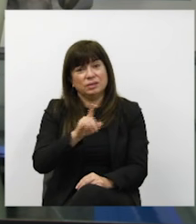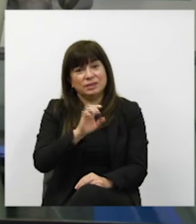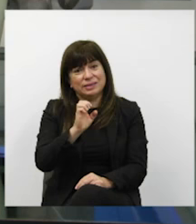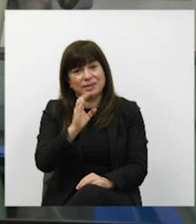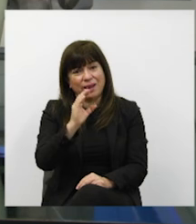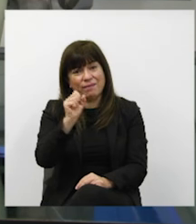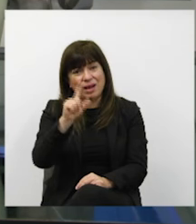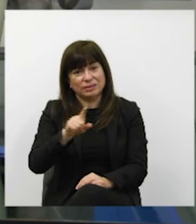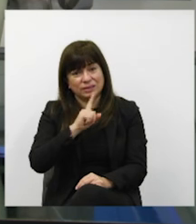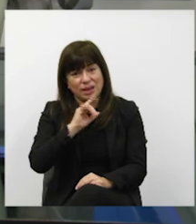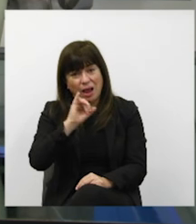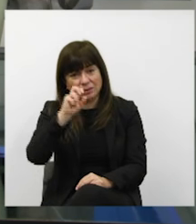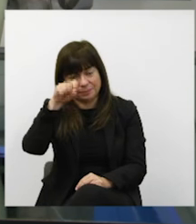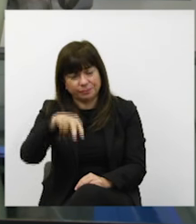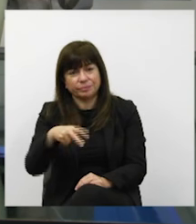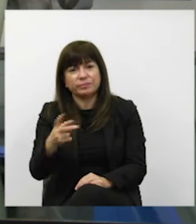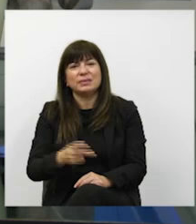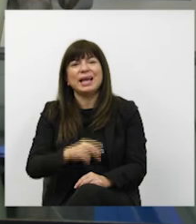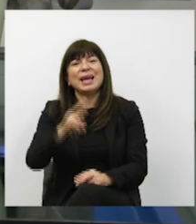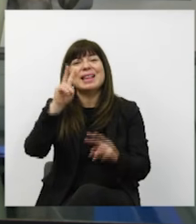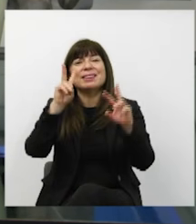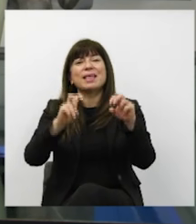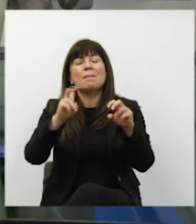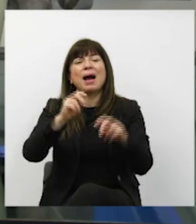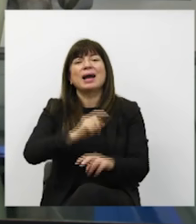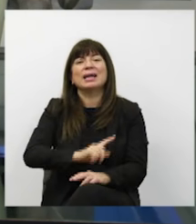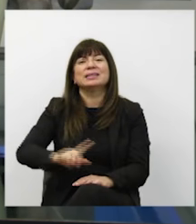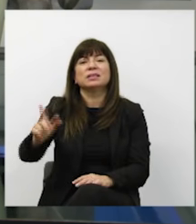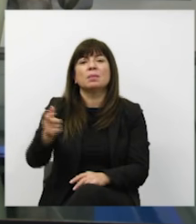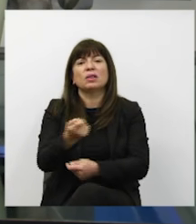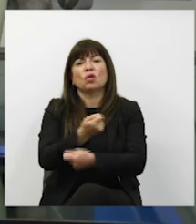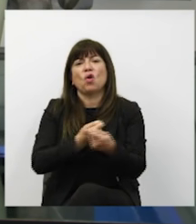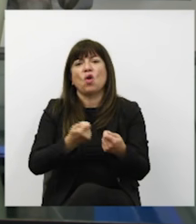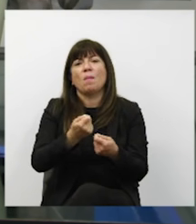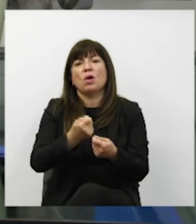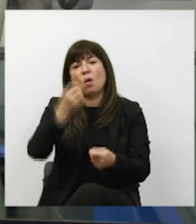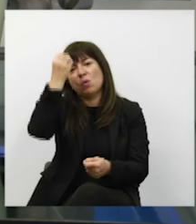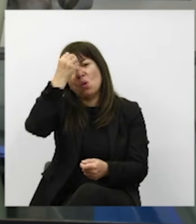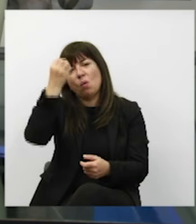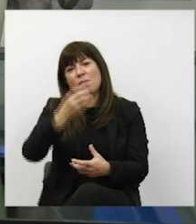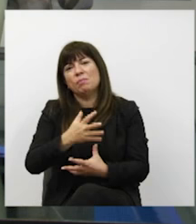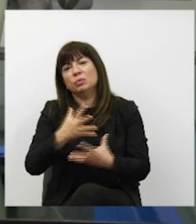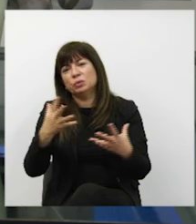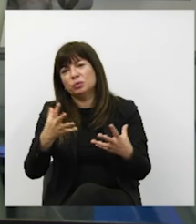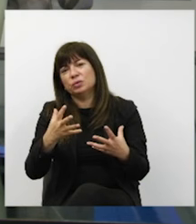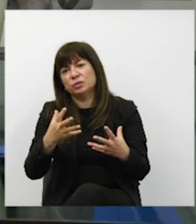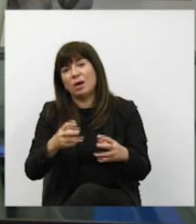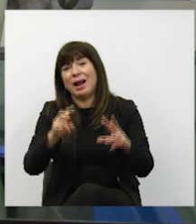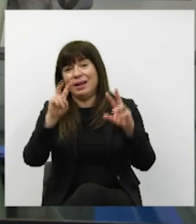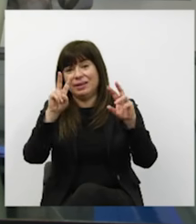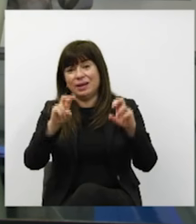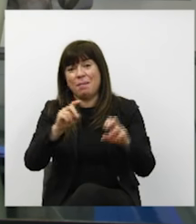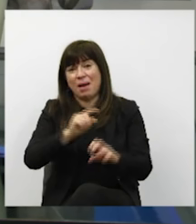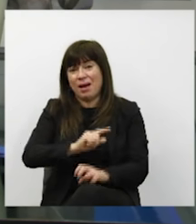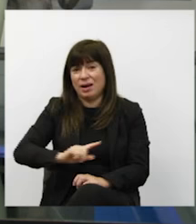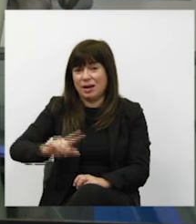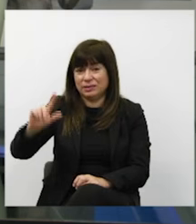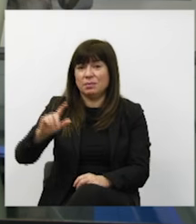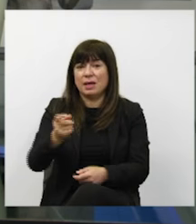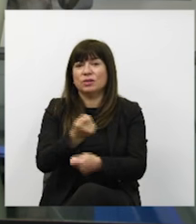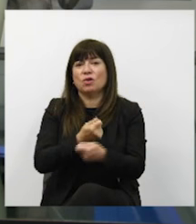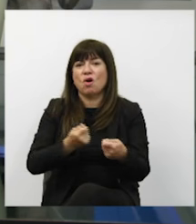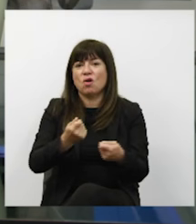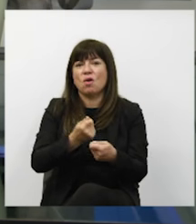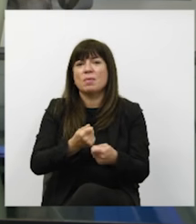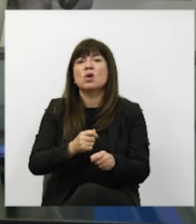de eso. El tema del crecimiento económico en Chile a mí me preocupa mucho. Y el tema del crecimiento económico yo creo que se puede